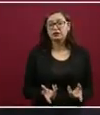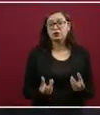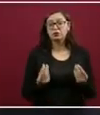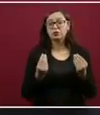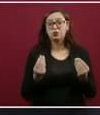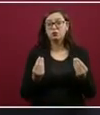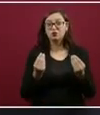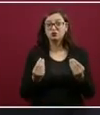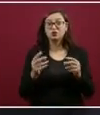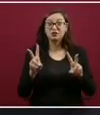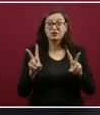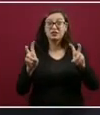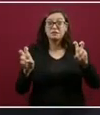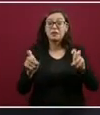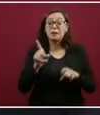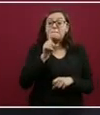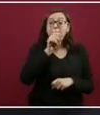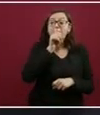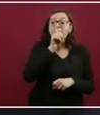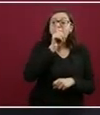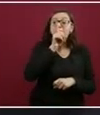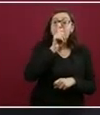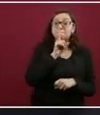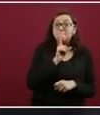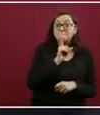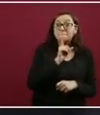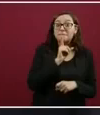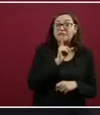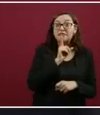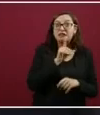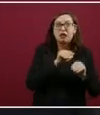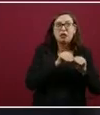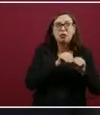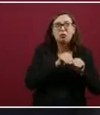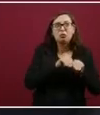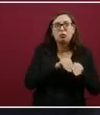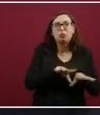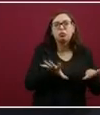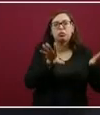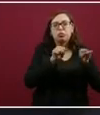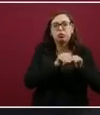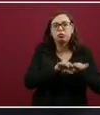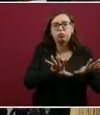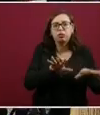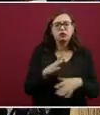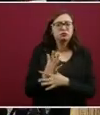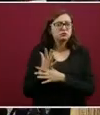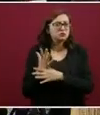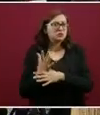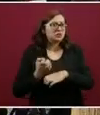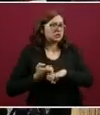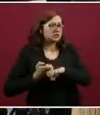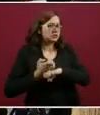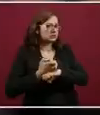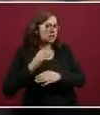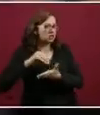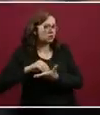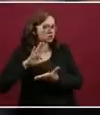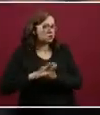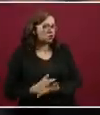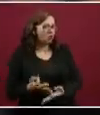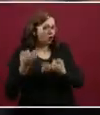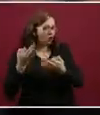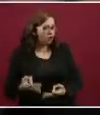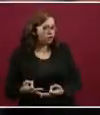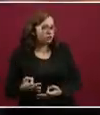la calumnia cuando no mancha tizna. Pero son reportes de los estados, presidente. ¿Ha usted hablado